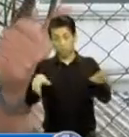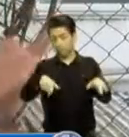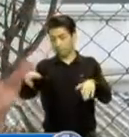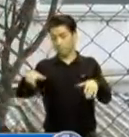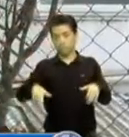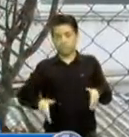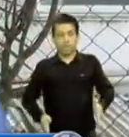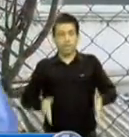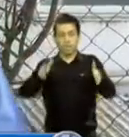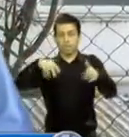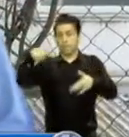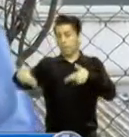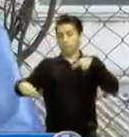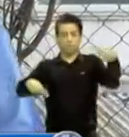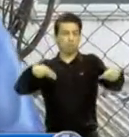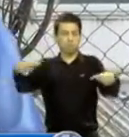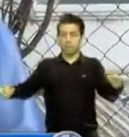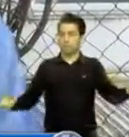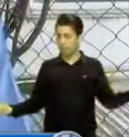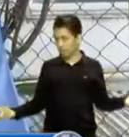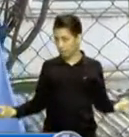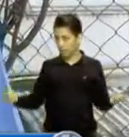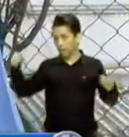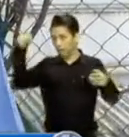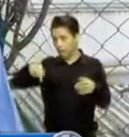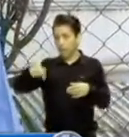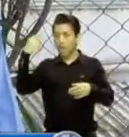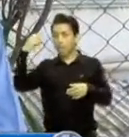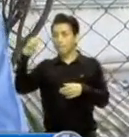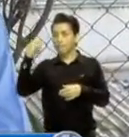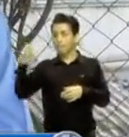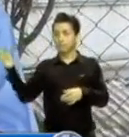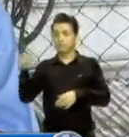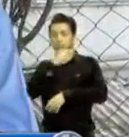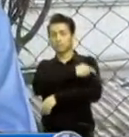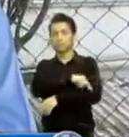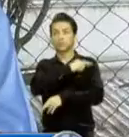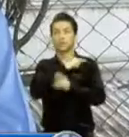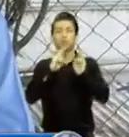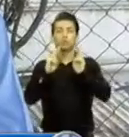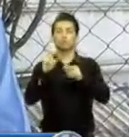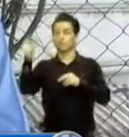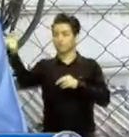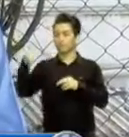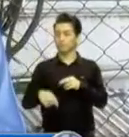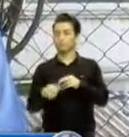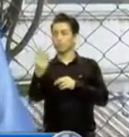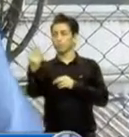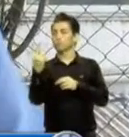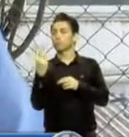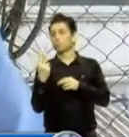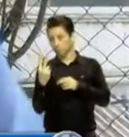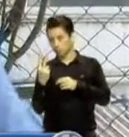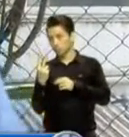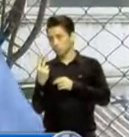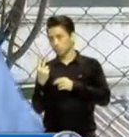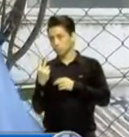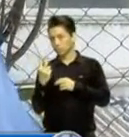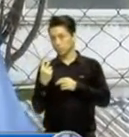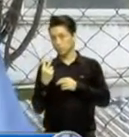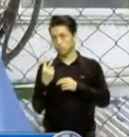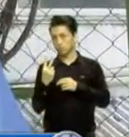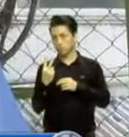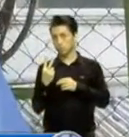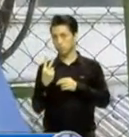la emergencia de esta institución, ayer vinieron dos personas que venían en